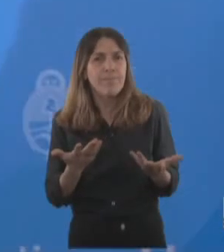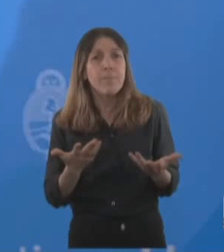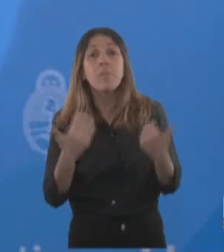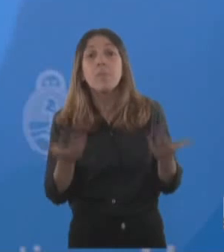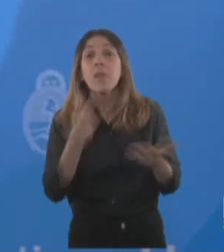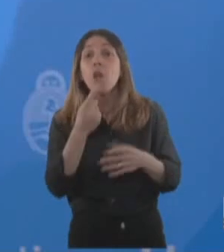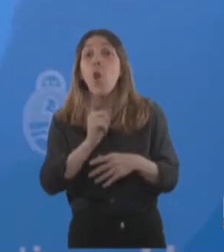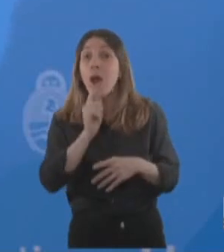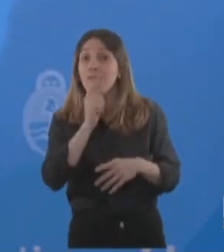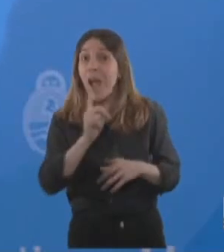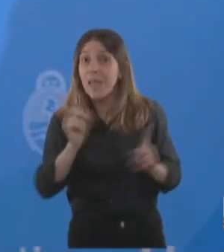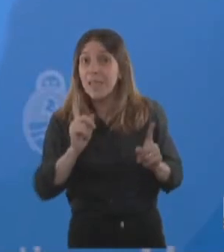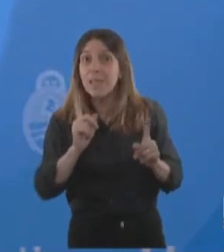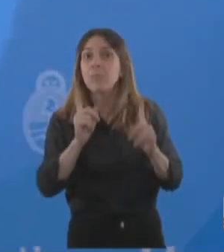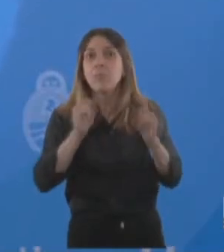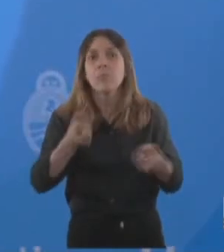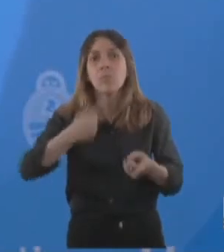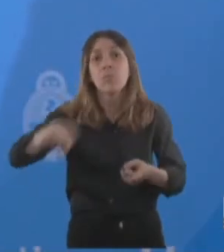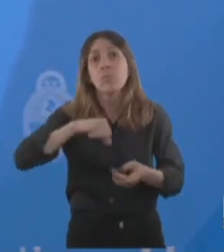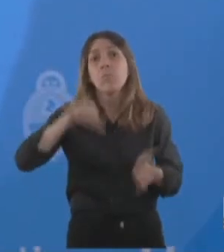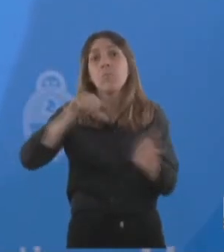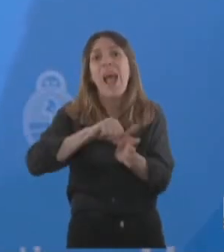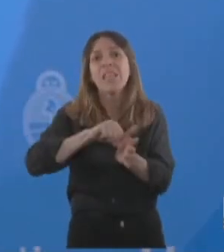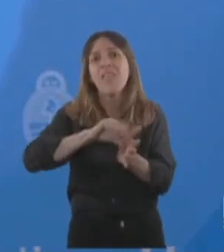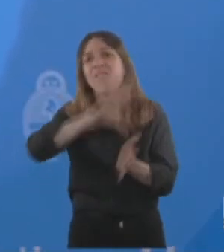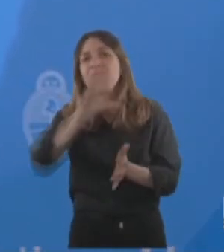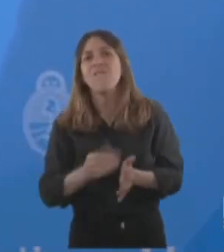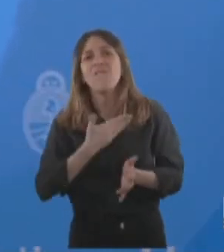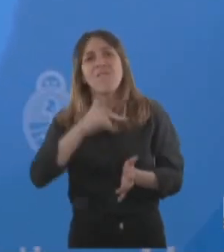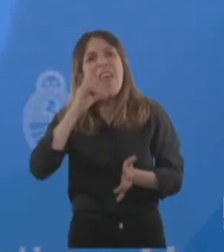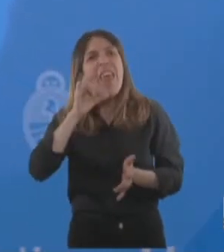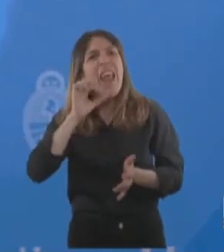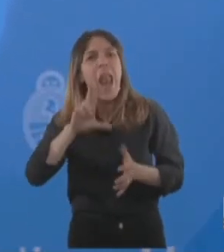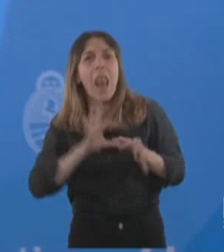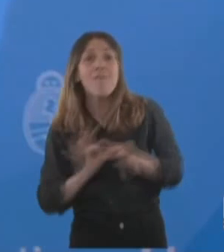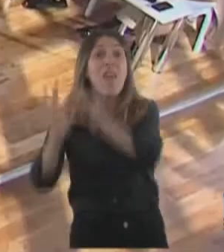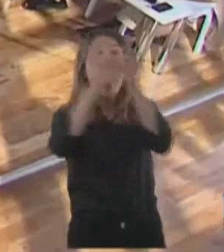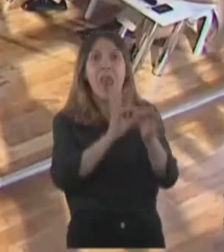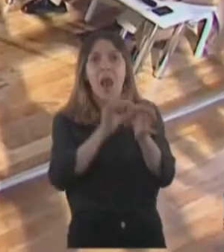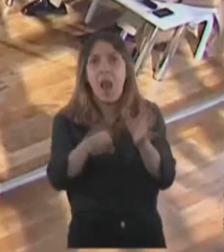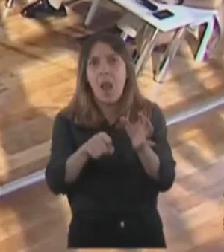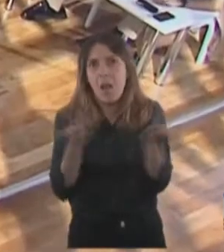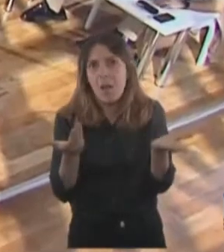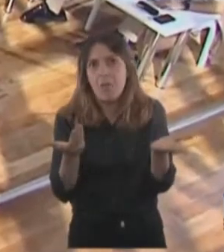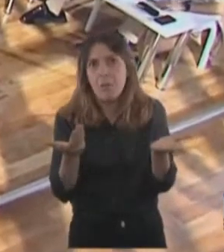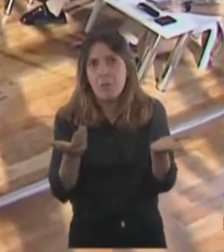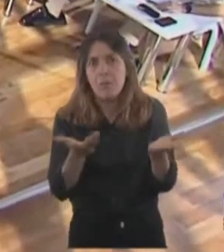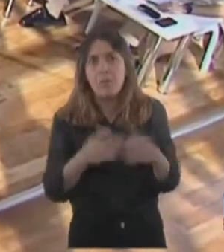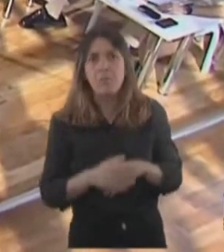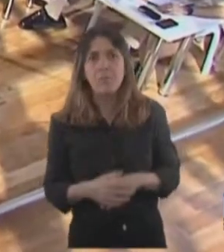Y no es una tarea simple, porque además somos un país federal, donde la